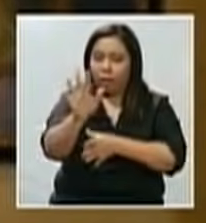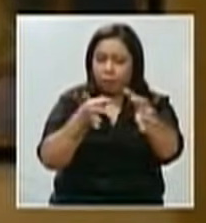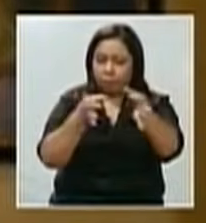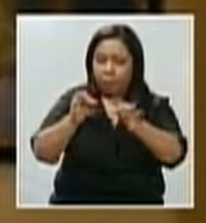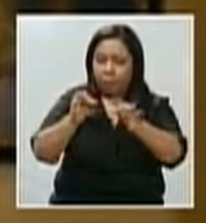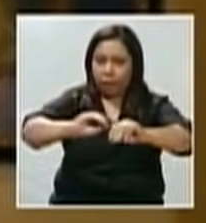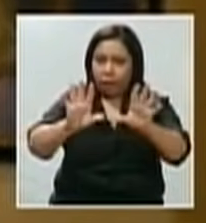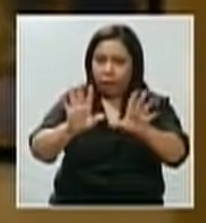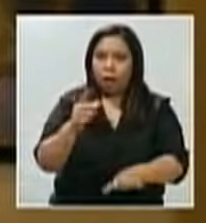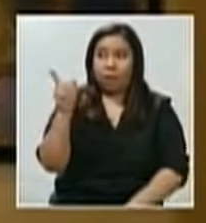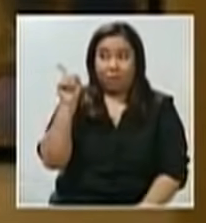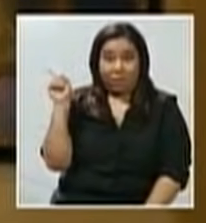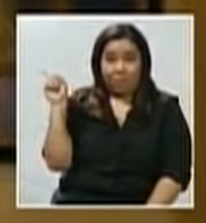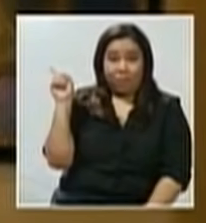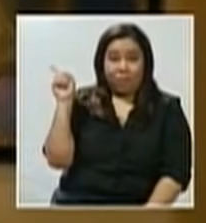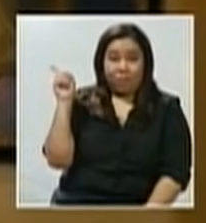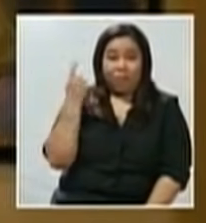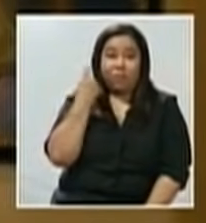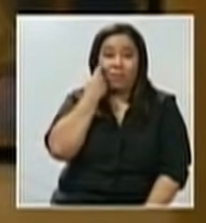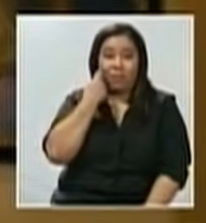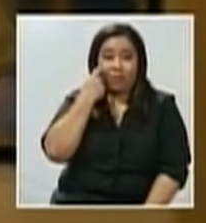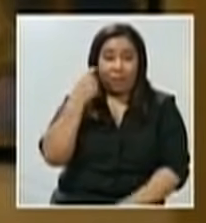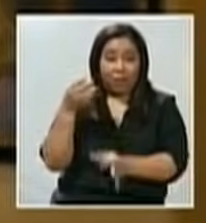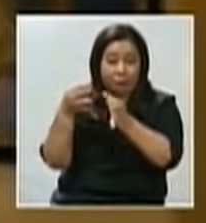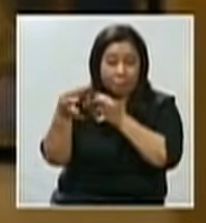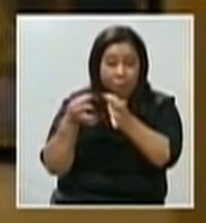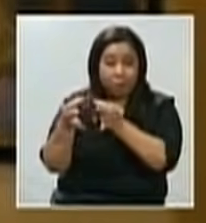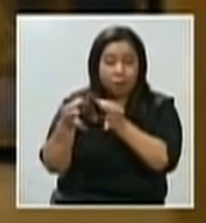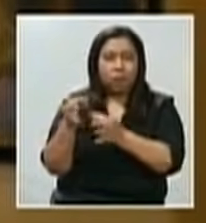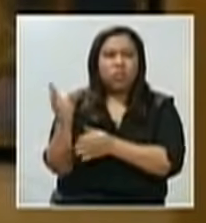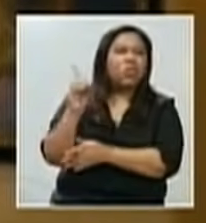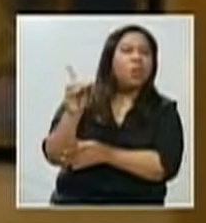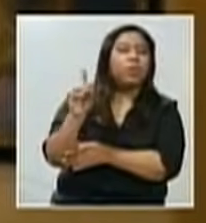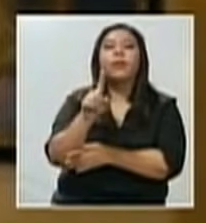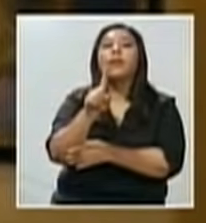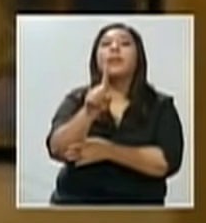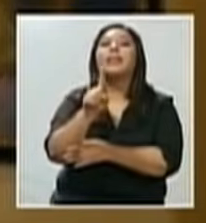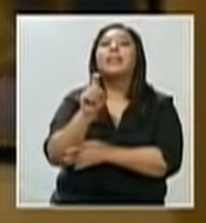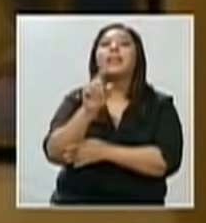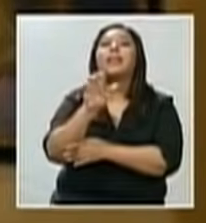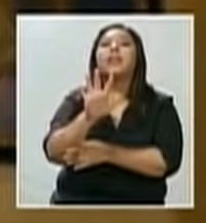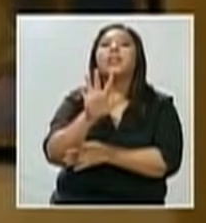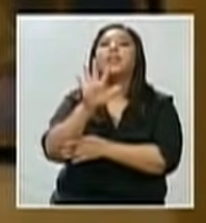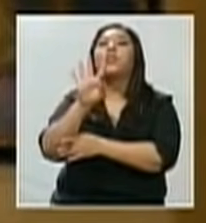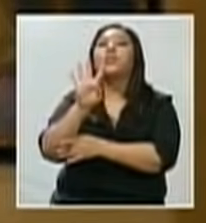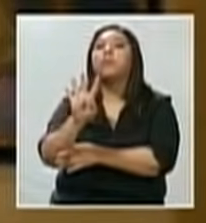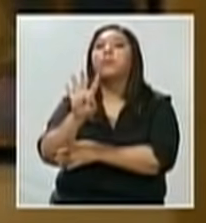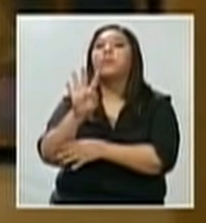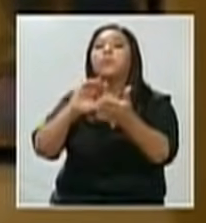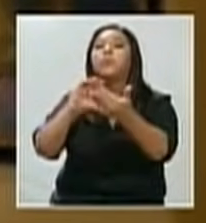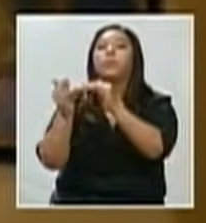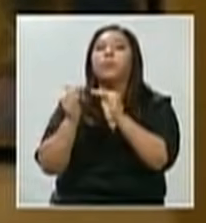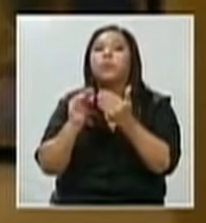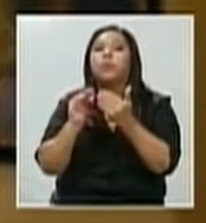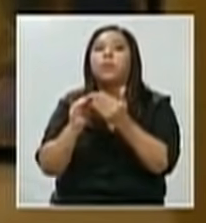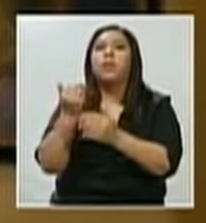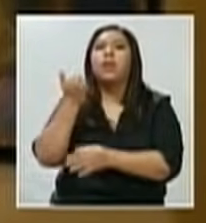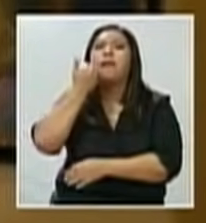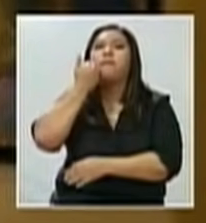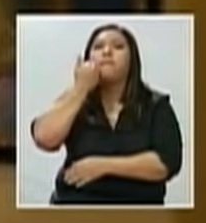única y exclusivamente en los 154 municipios que se han priorizado con bajo nivel